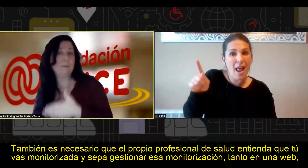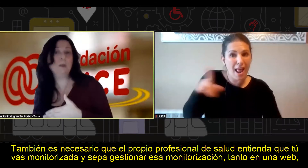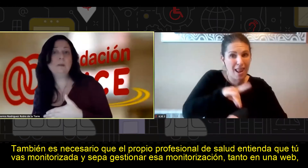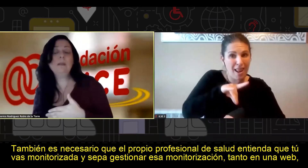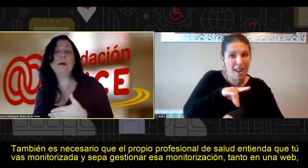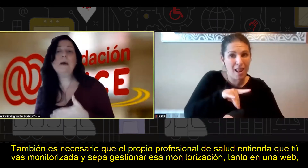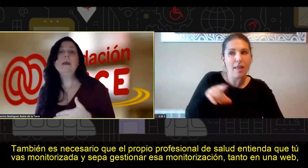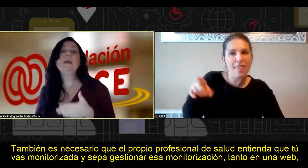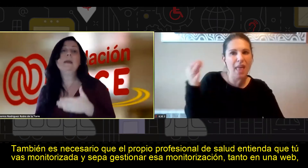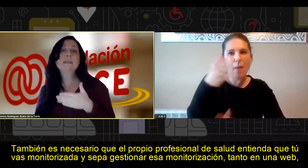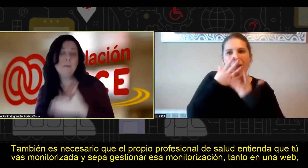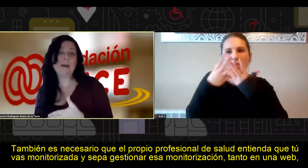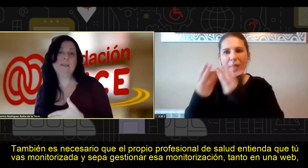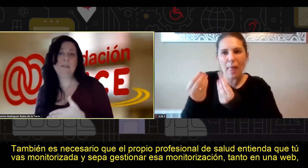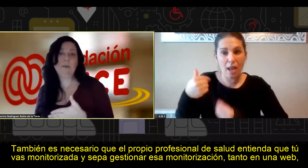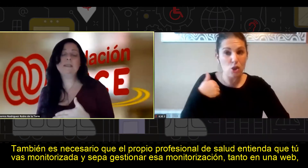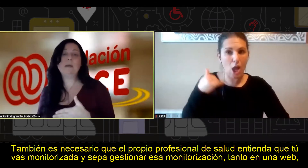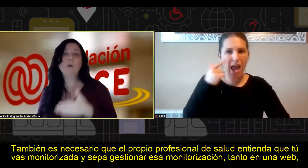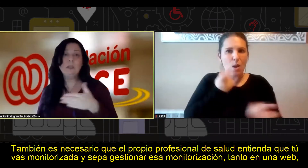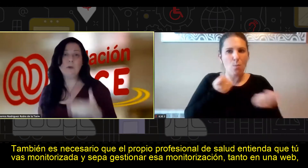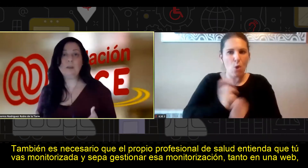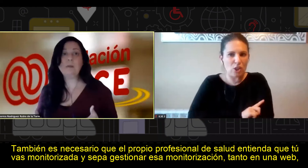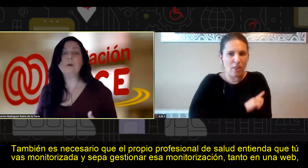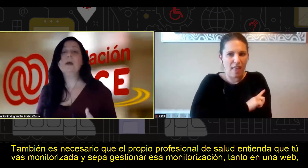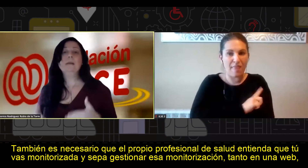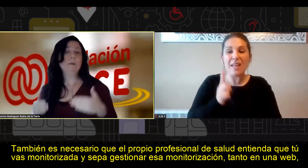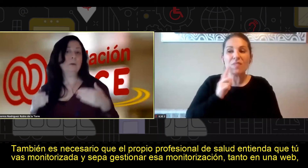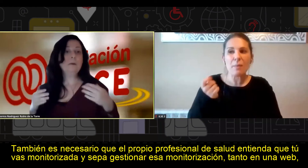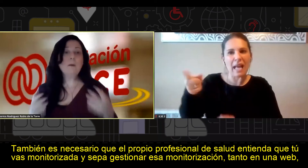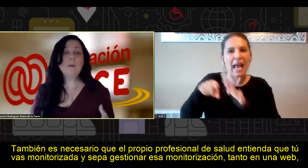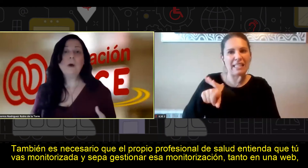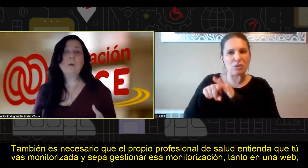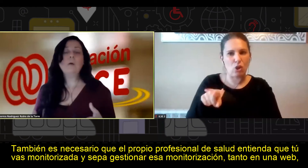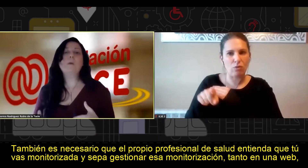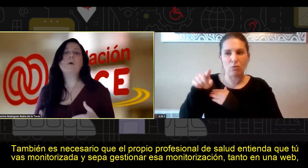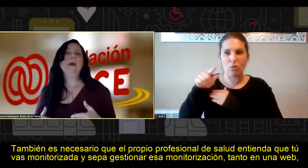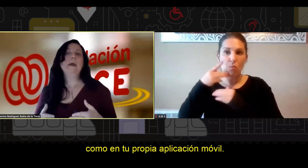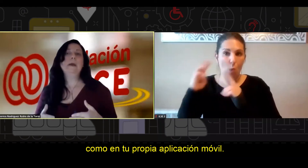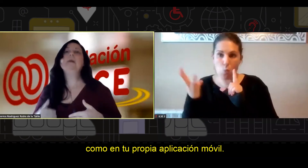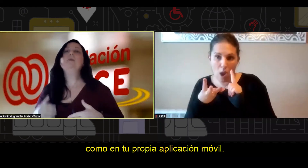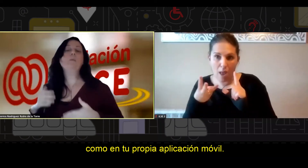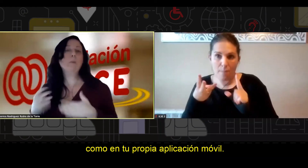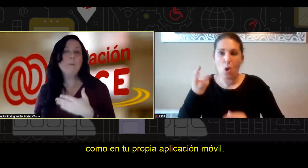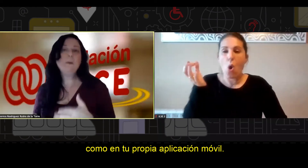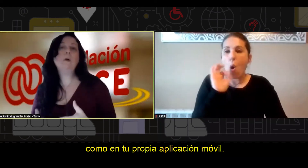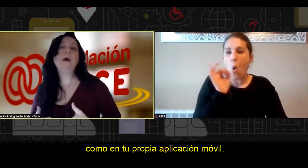vas monitorizada y que sepa gestionar esa monitorización, tanto en una web como en